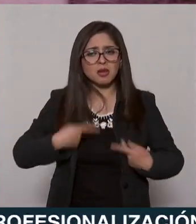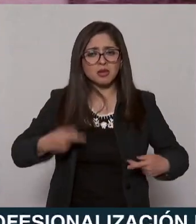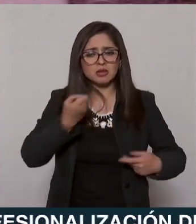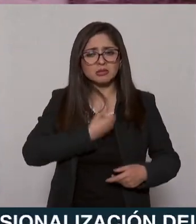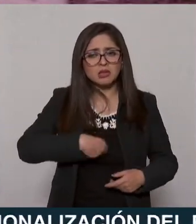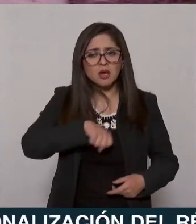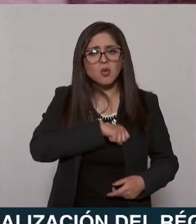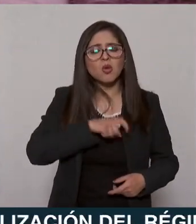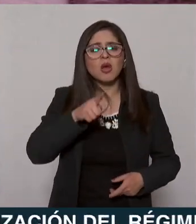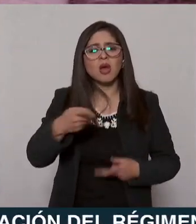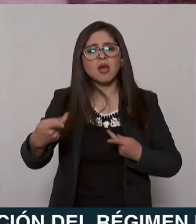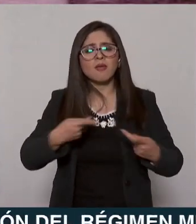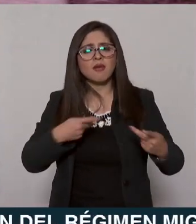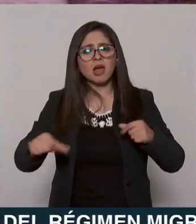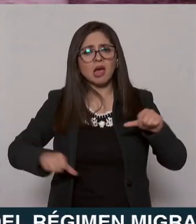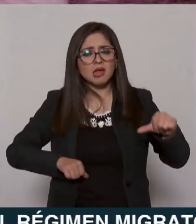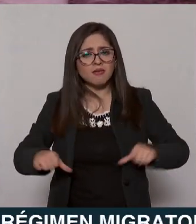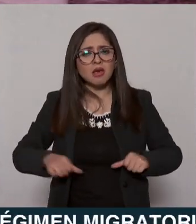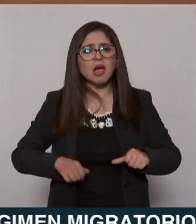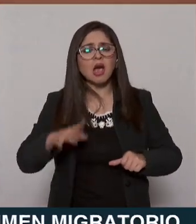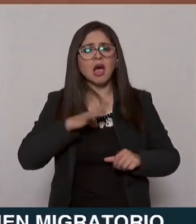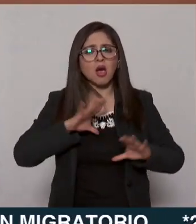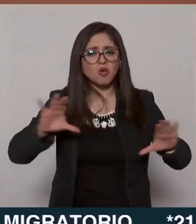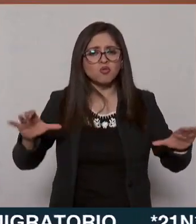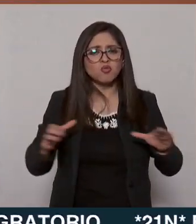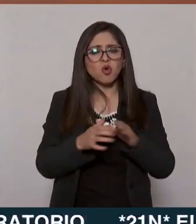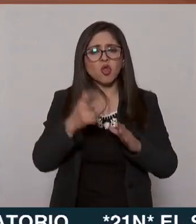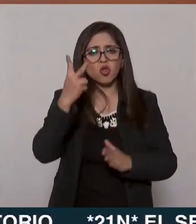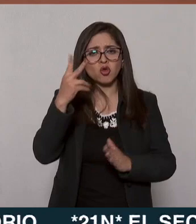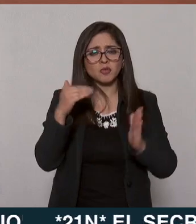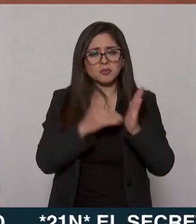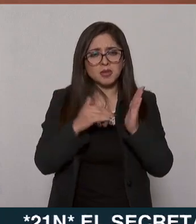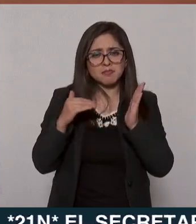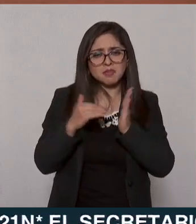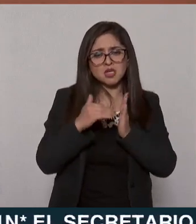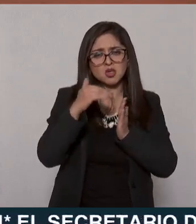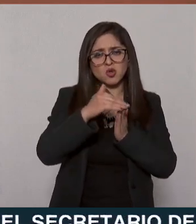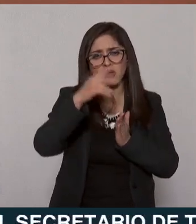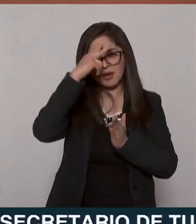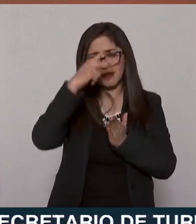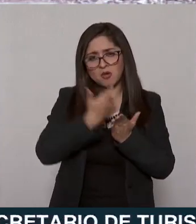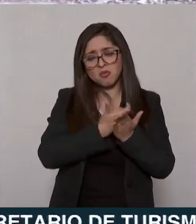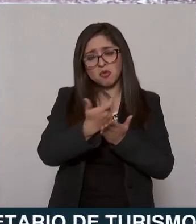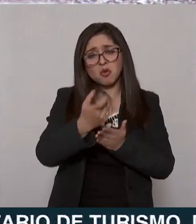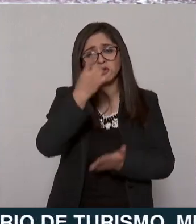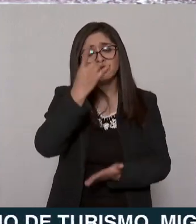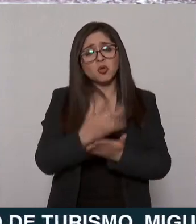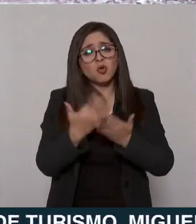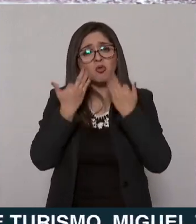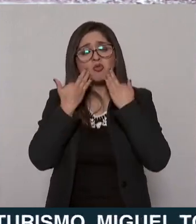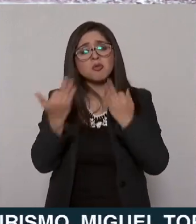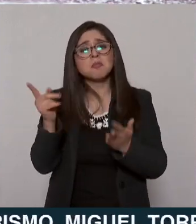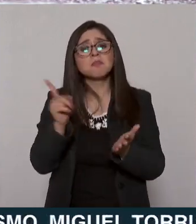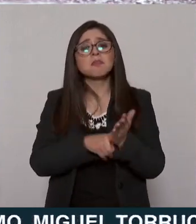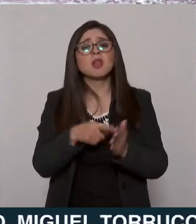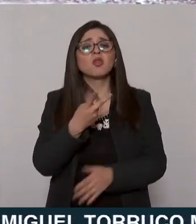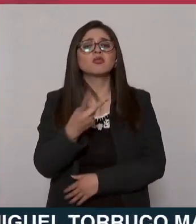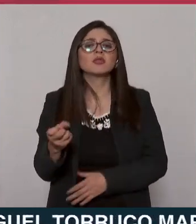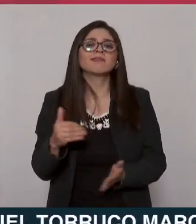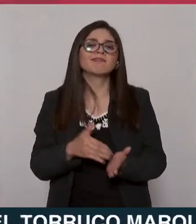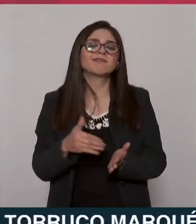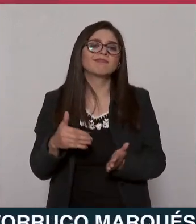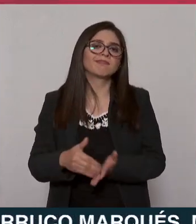actividades productivas, se creó un fideicomiso de 2,000 millones de pesos, del cual solo se comprobaron 1,200